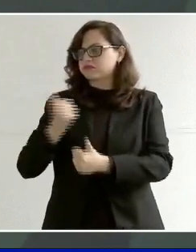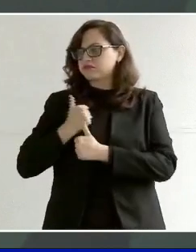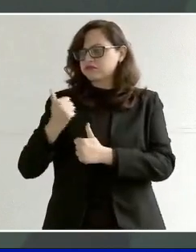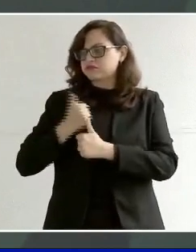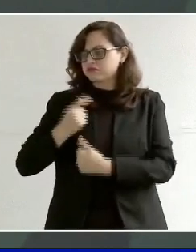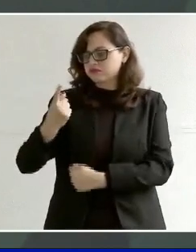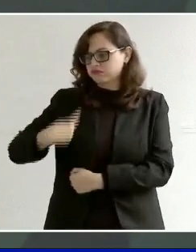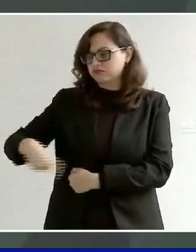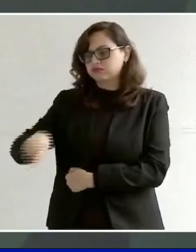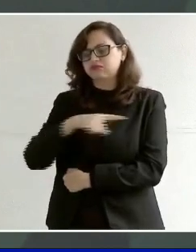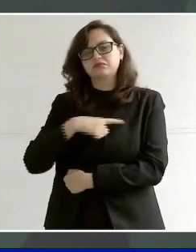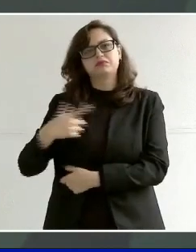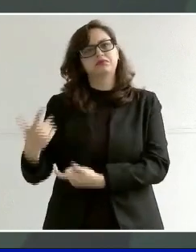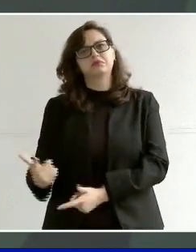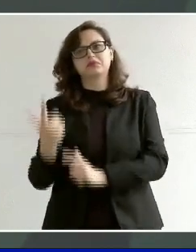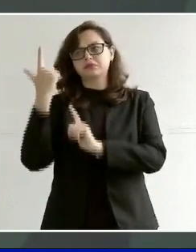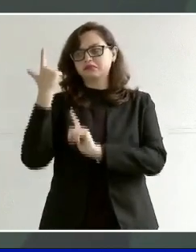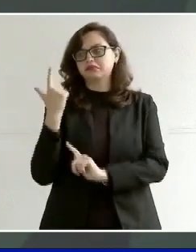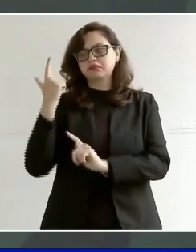justicia.